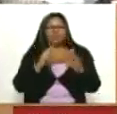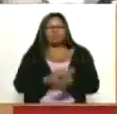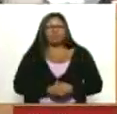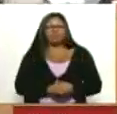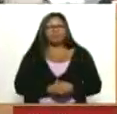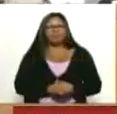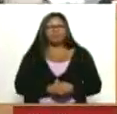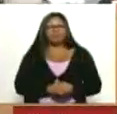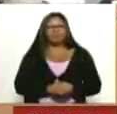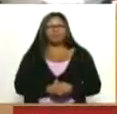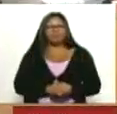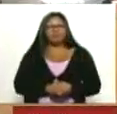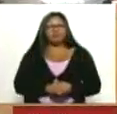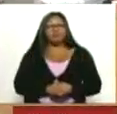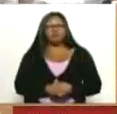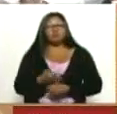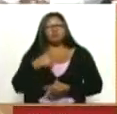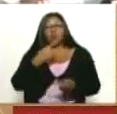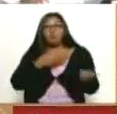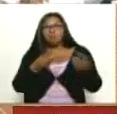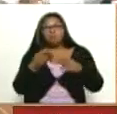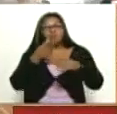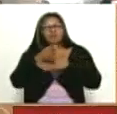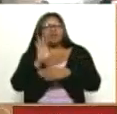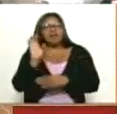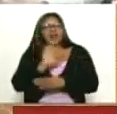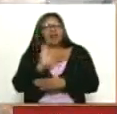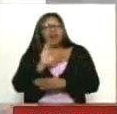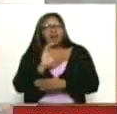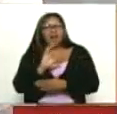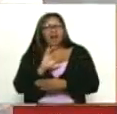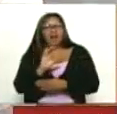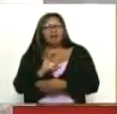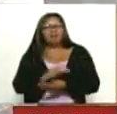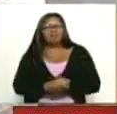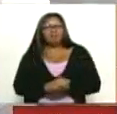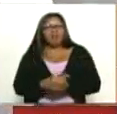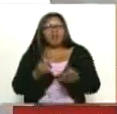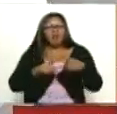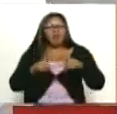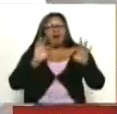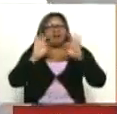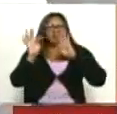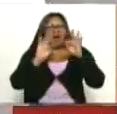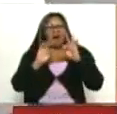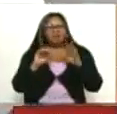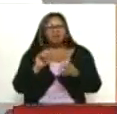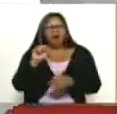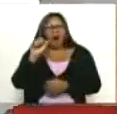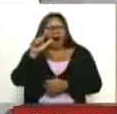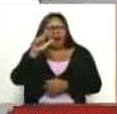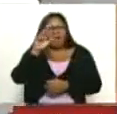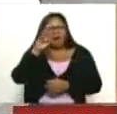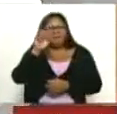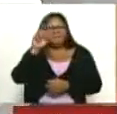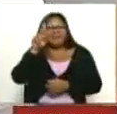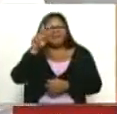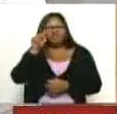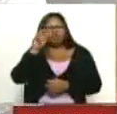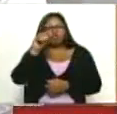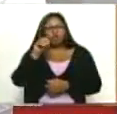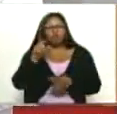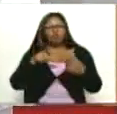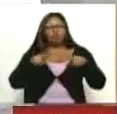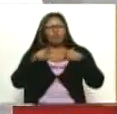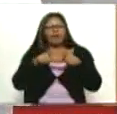pueden perder, los invito. Está en Caracas, en la sede del Teatro Alberto de Paz y Mateos, ahí en la